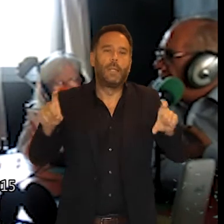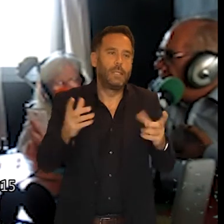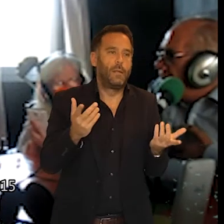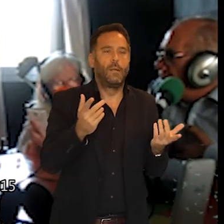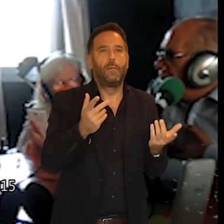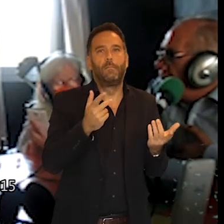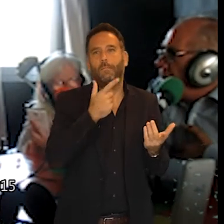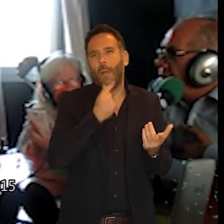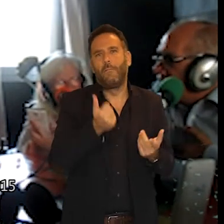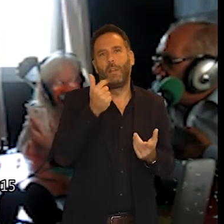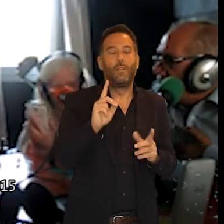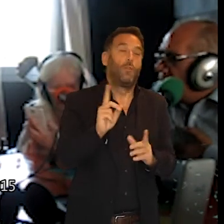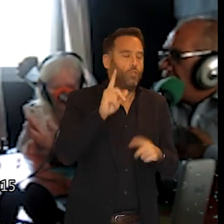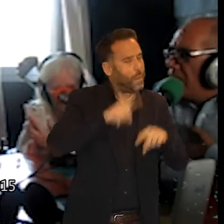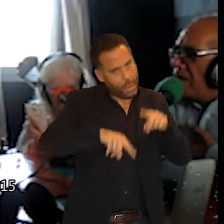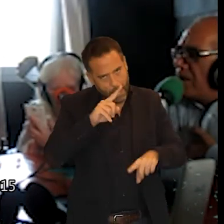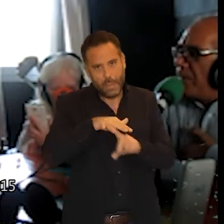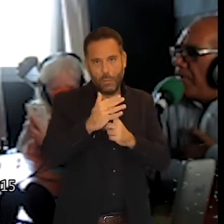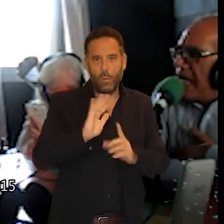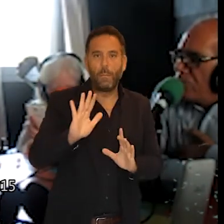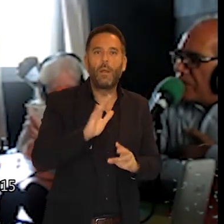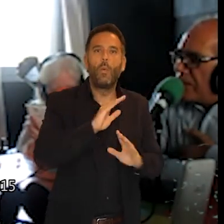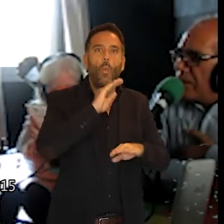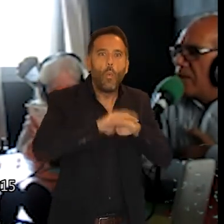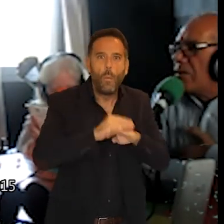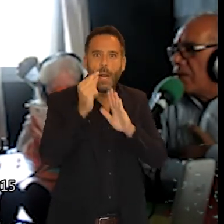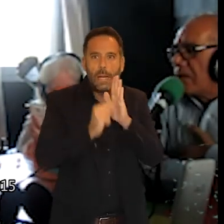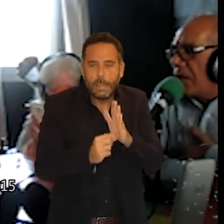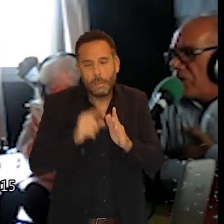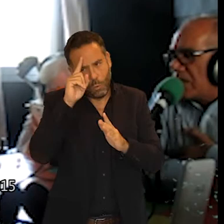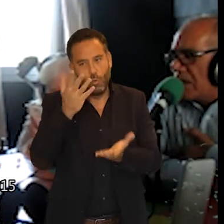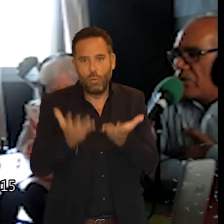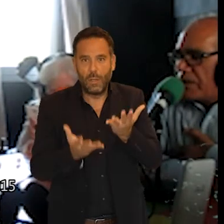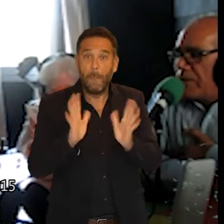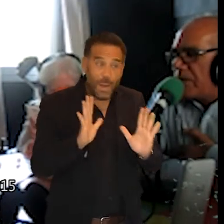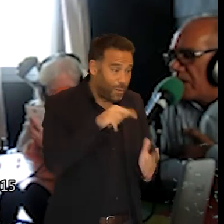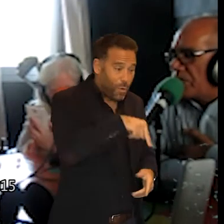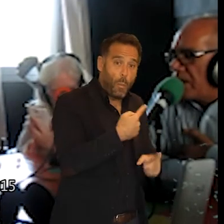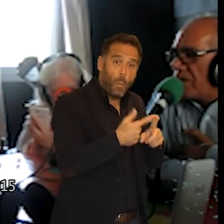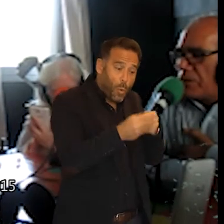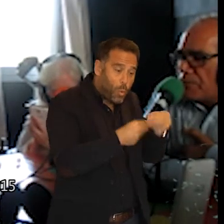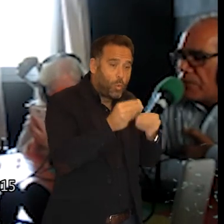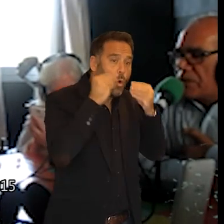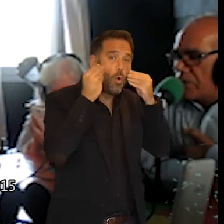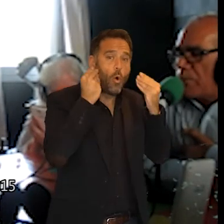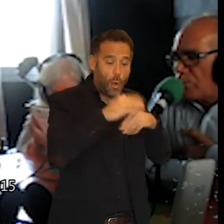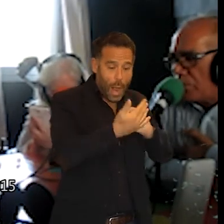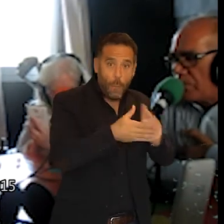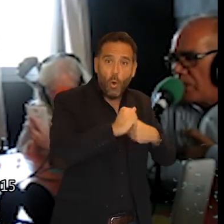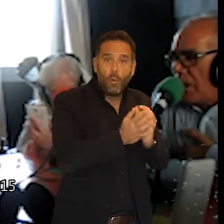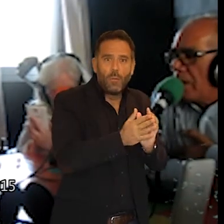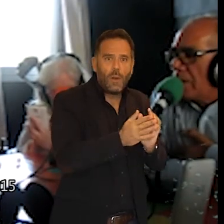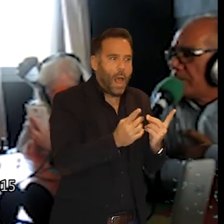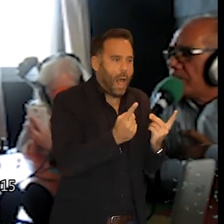es más fácil, no sé yo hasta qué punto, para cumplir los requisitos, pero nosotros hacer un producto cosmético necesitábamos